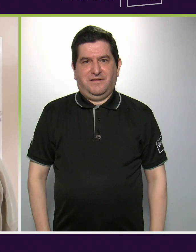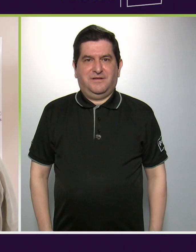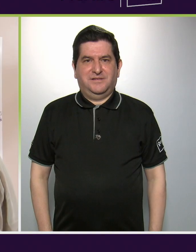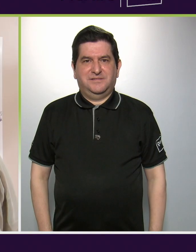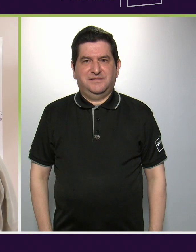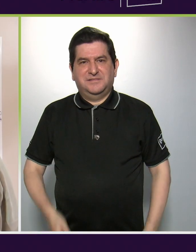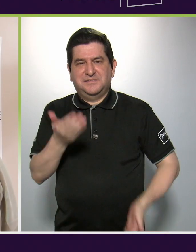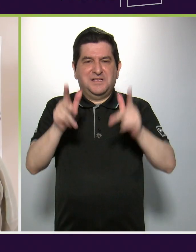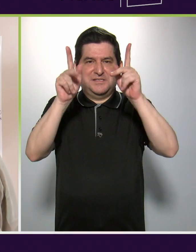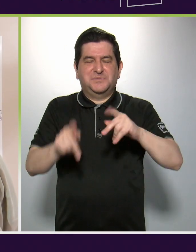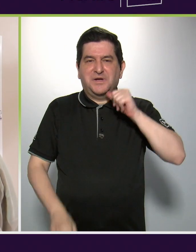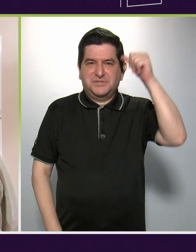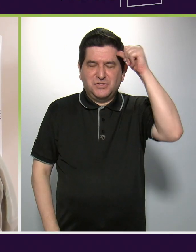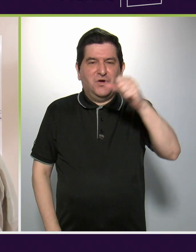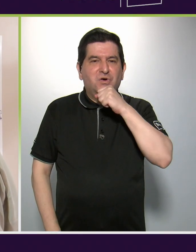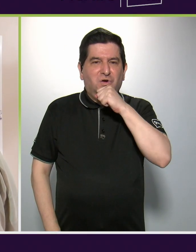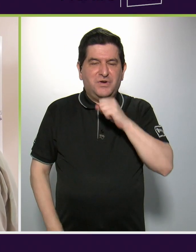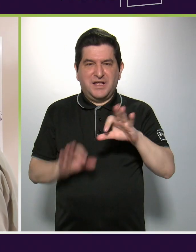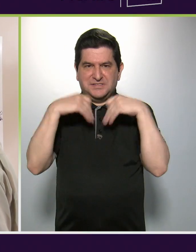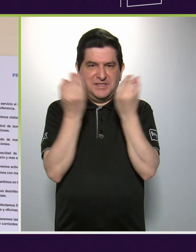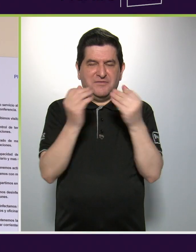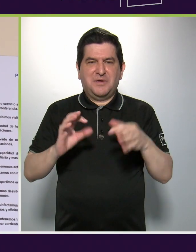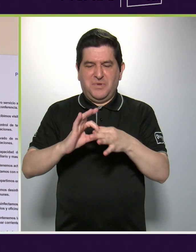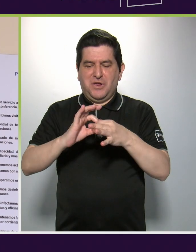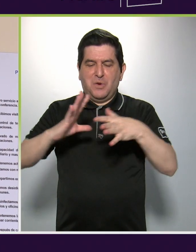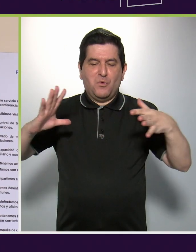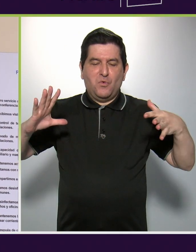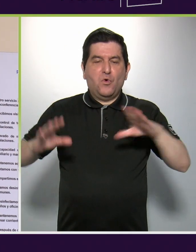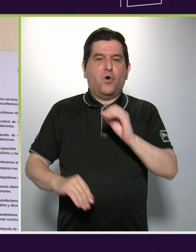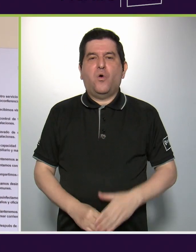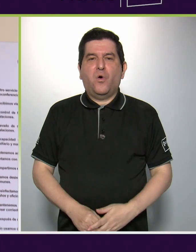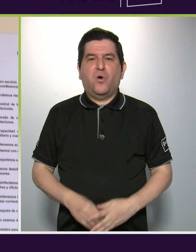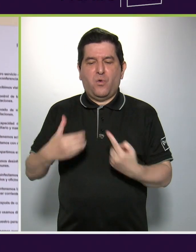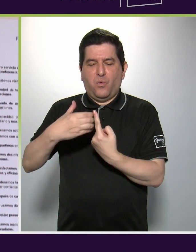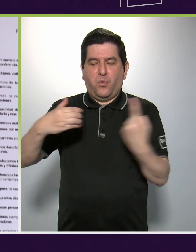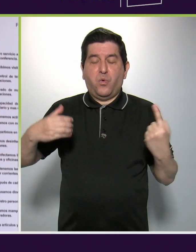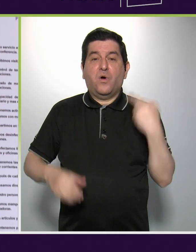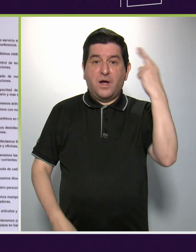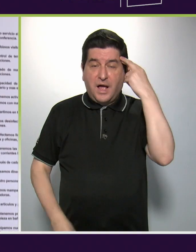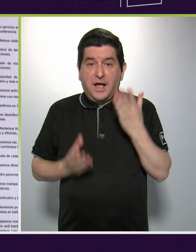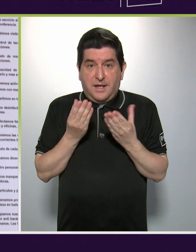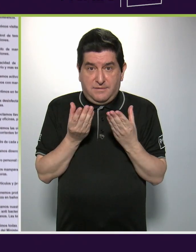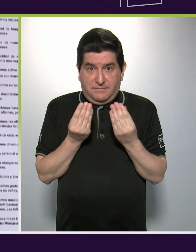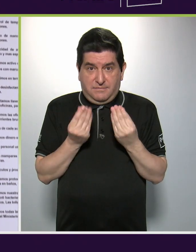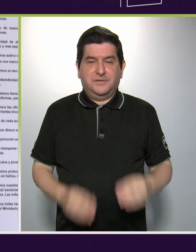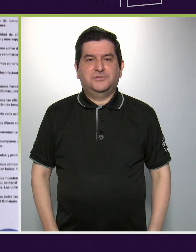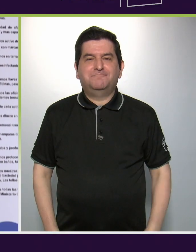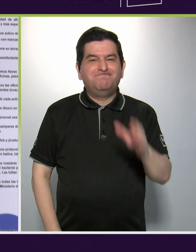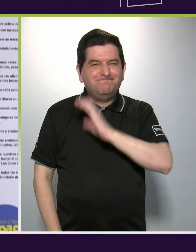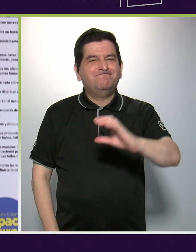digamos, el desenchufe de las personas adultas mayores de un núcleo familiar o el autoaislamiento por miedo. Entonces, esas son